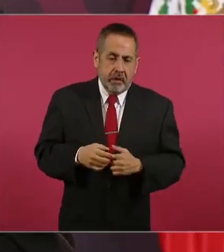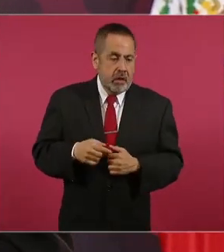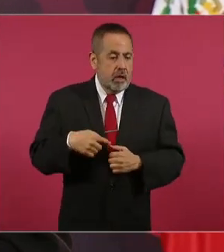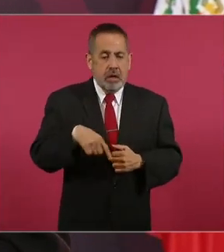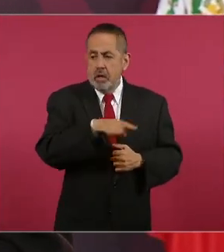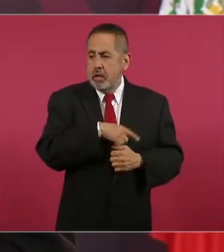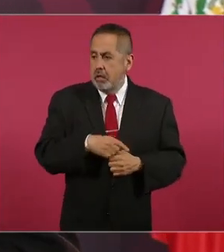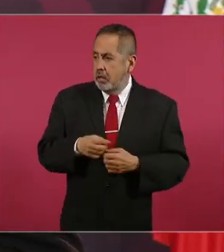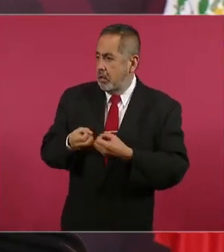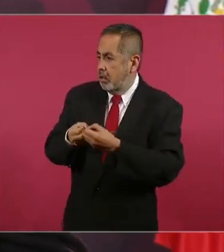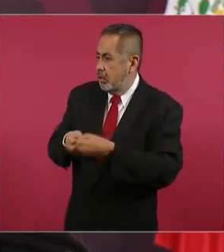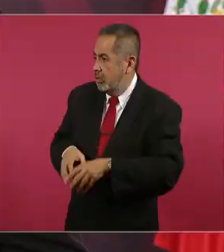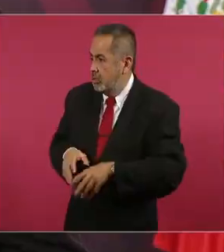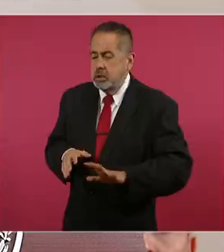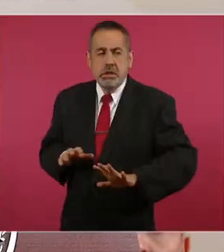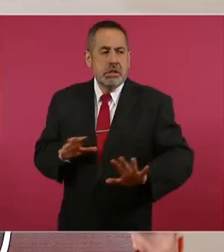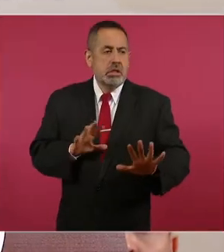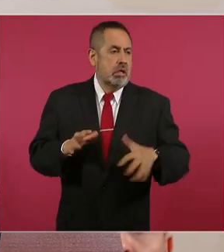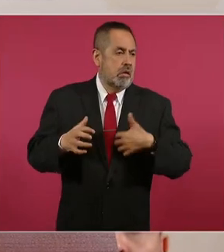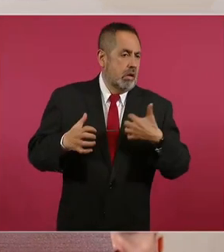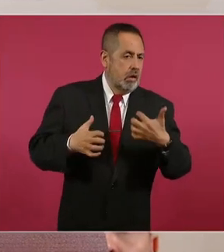perder